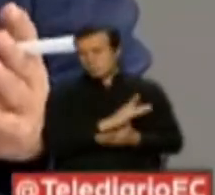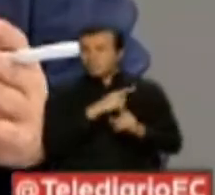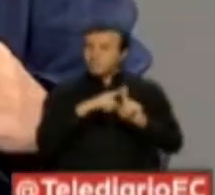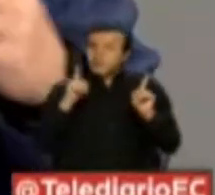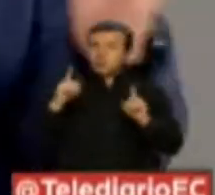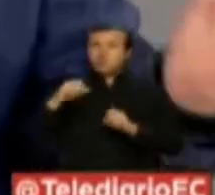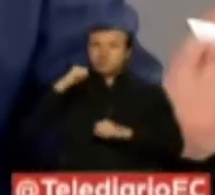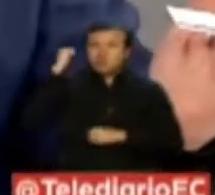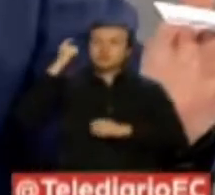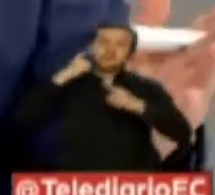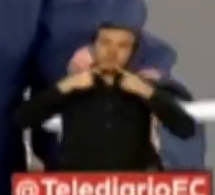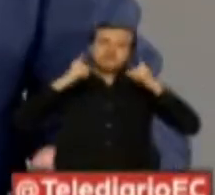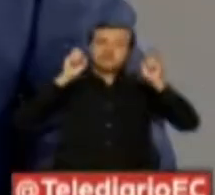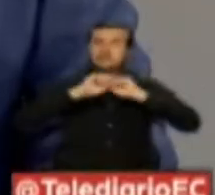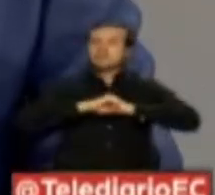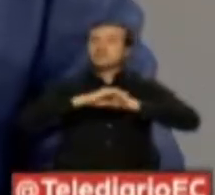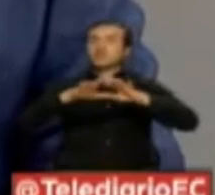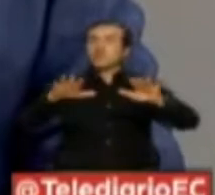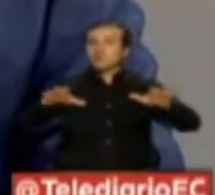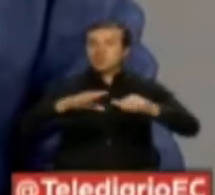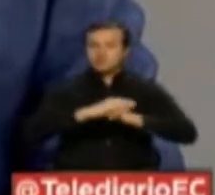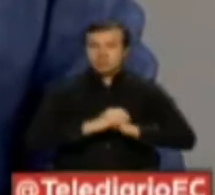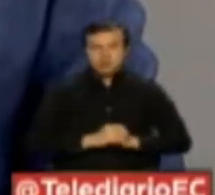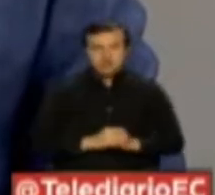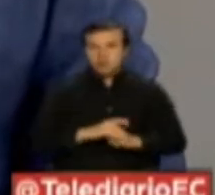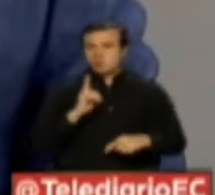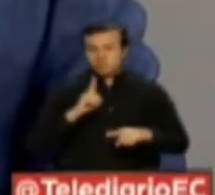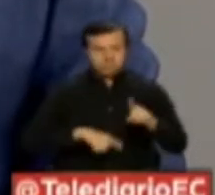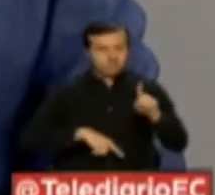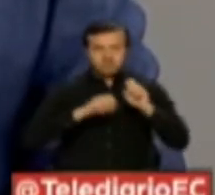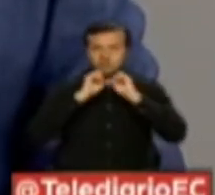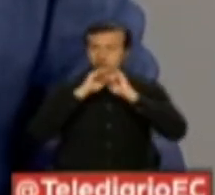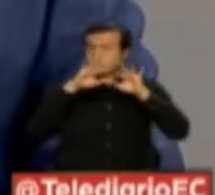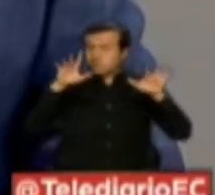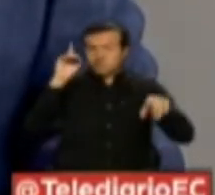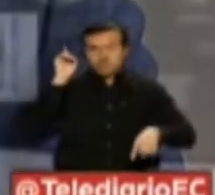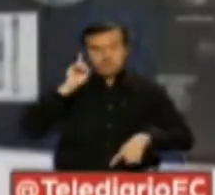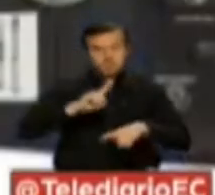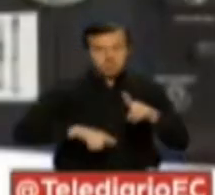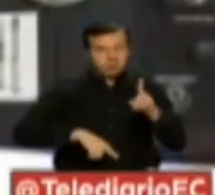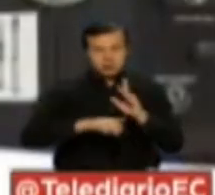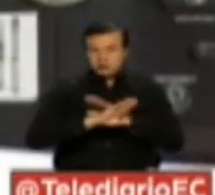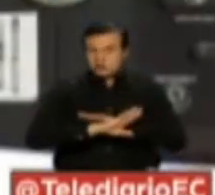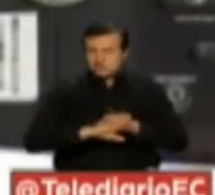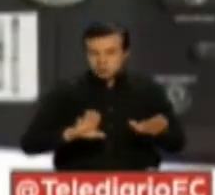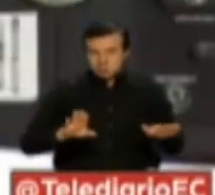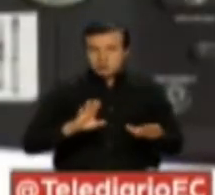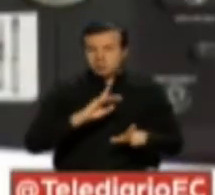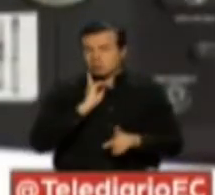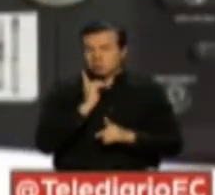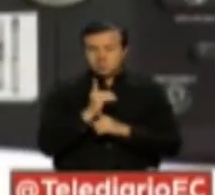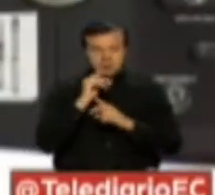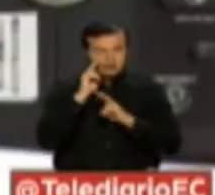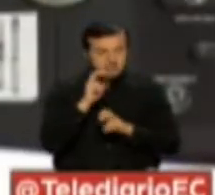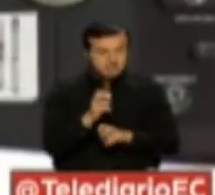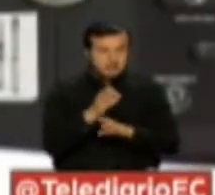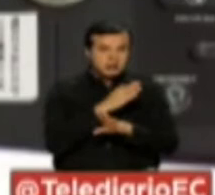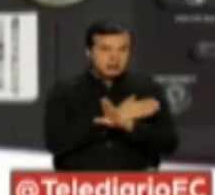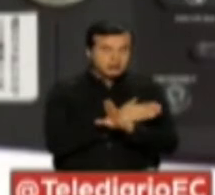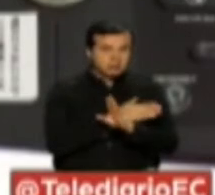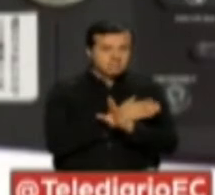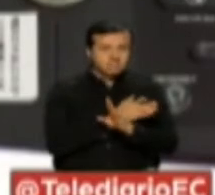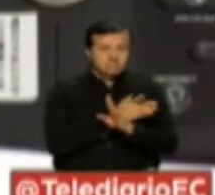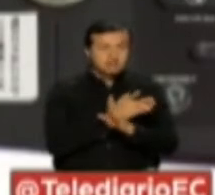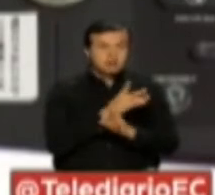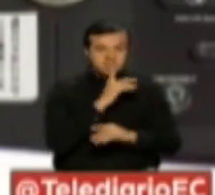no el derecho a divulgarla. No lo pueden divulgar, obviamente no lo pueden divulgar. Al menos en la investigación previa se